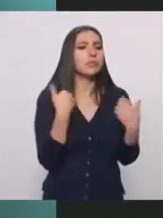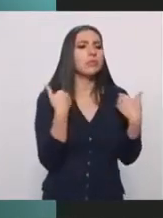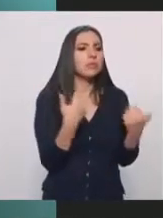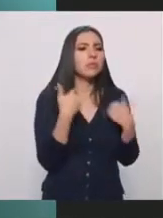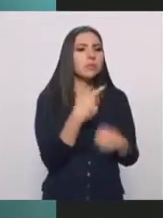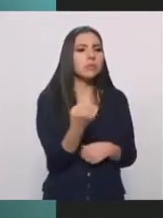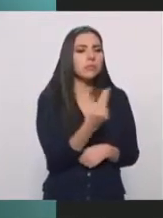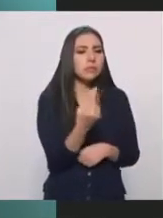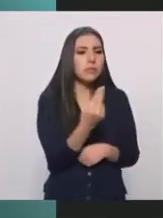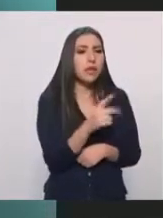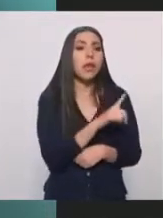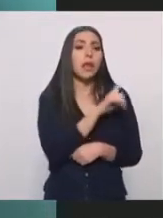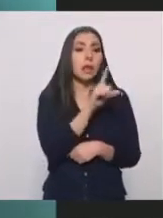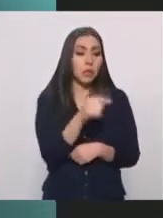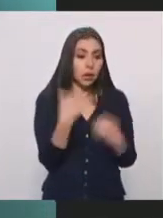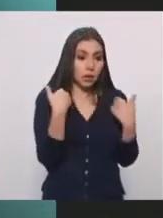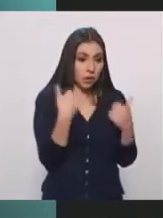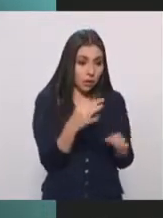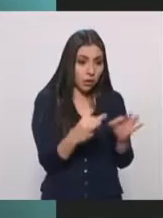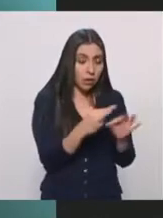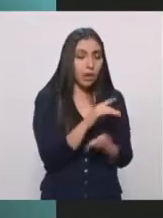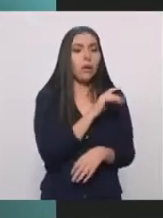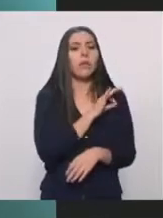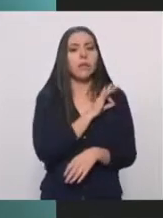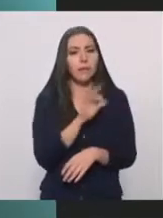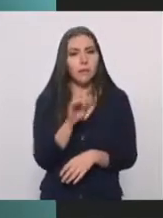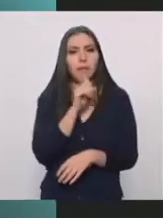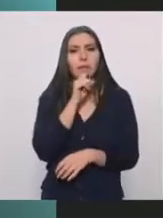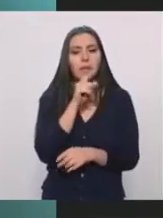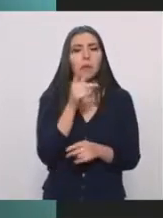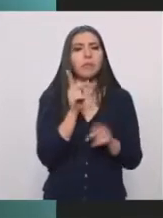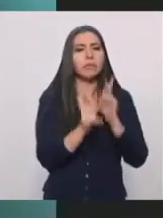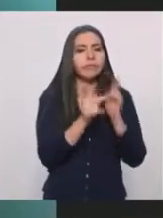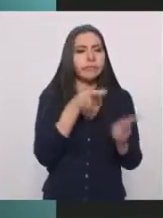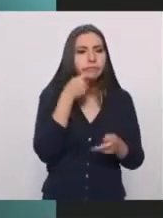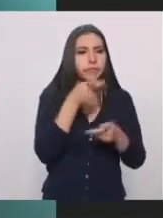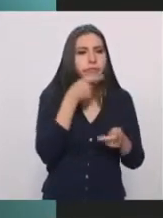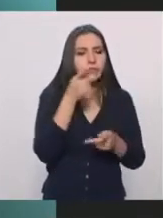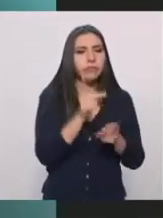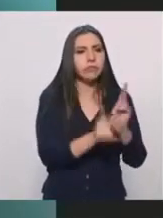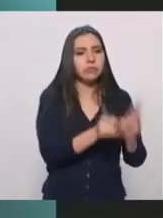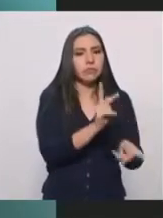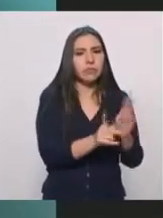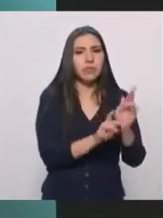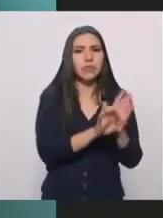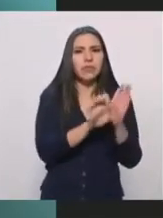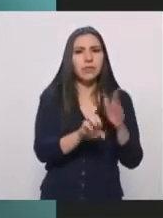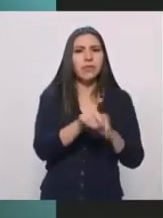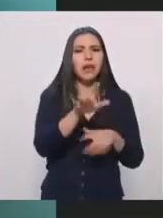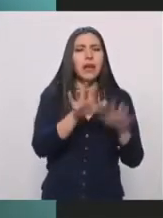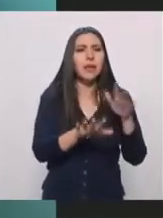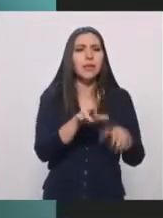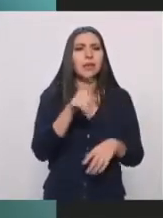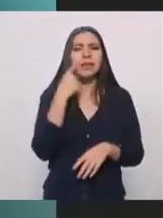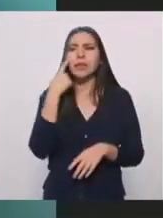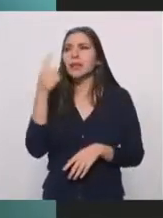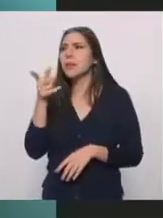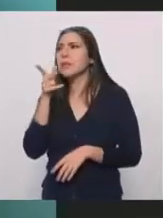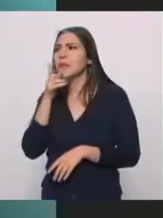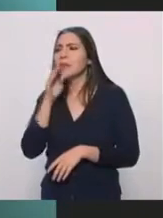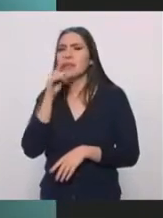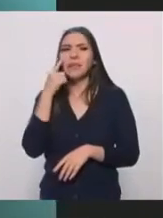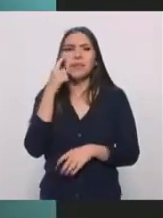algo que nos ha hecho sentir mal, por ejemplo, un gesto, como decía, una frase, un comportamiento de nuestros padres,